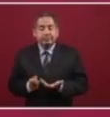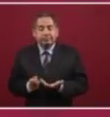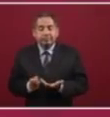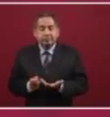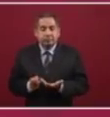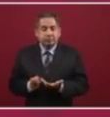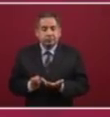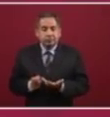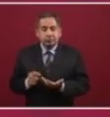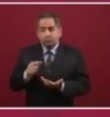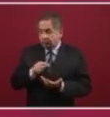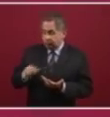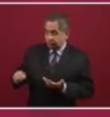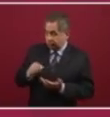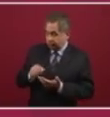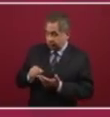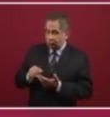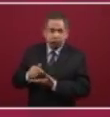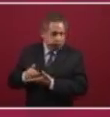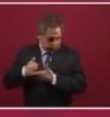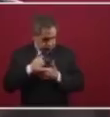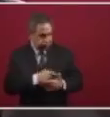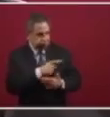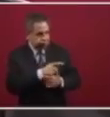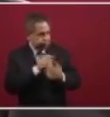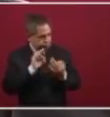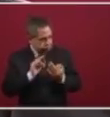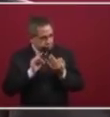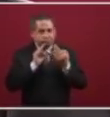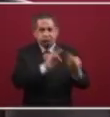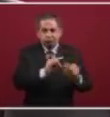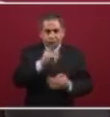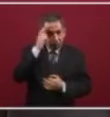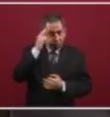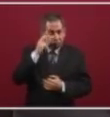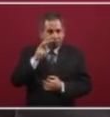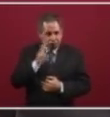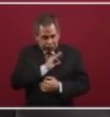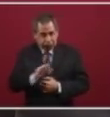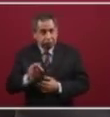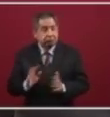ellos le ayudaran a él a enfrentar a Porfirio Díaz.